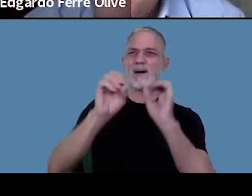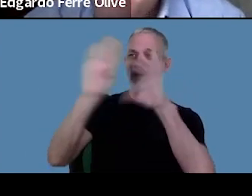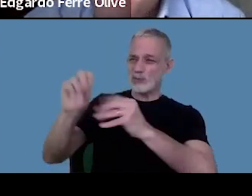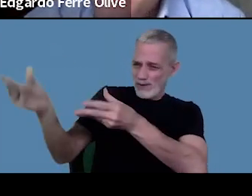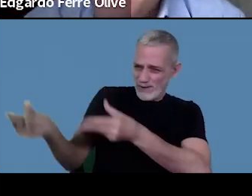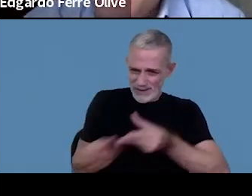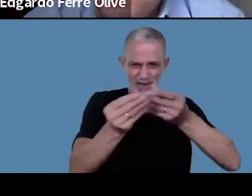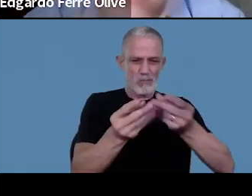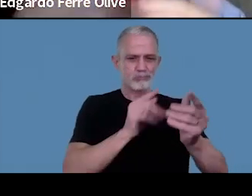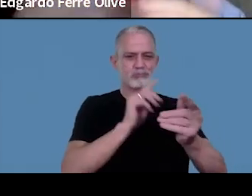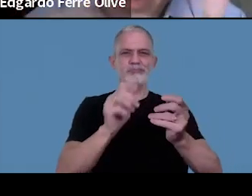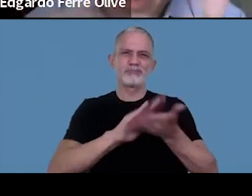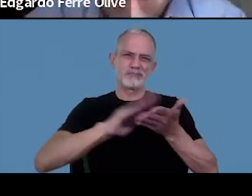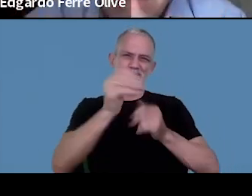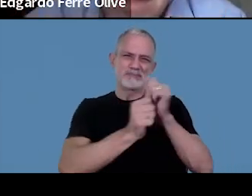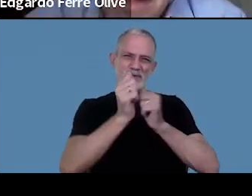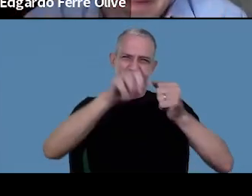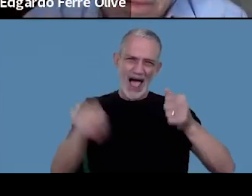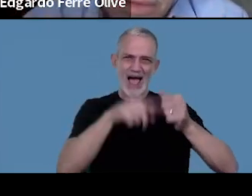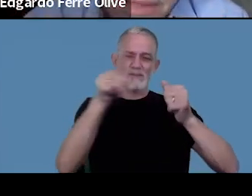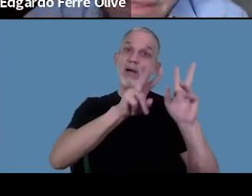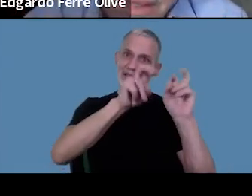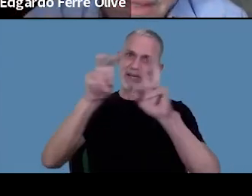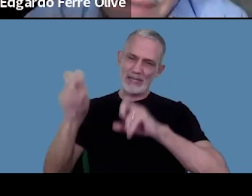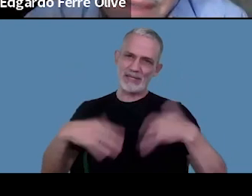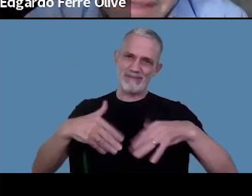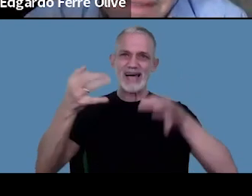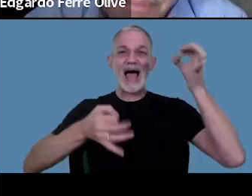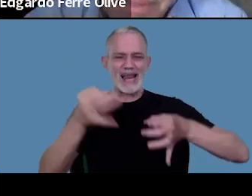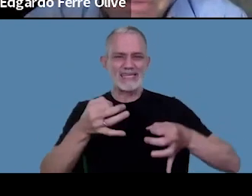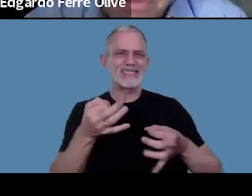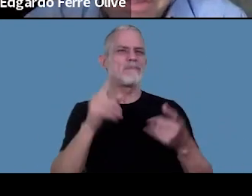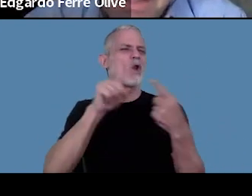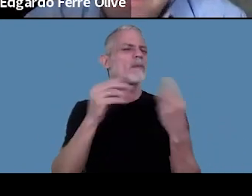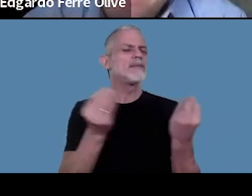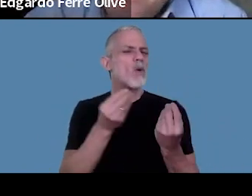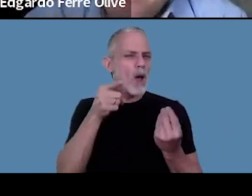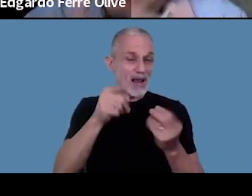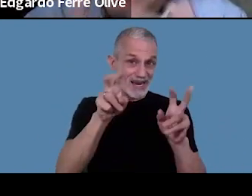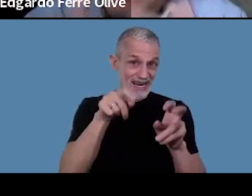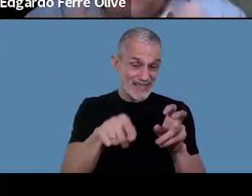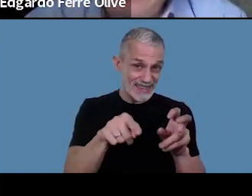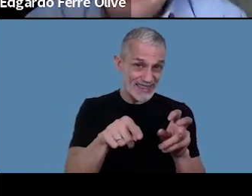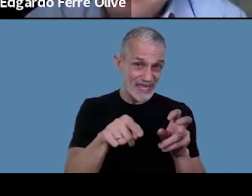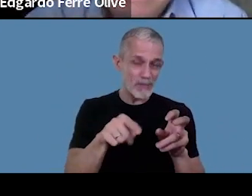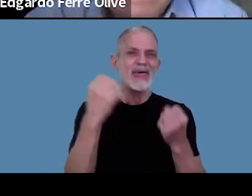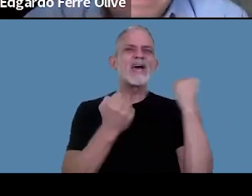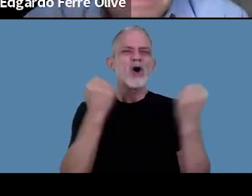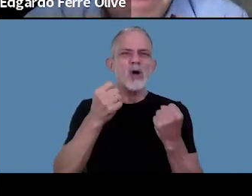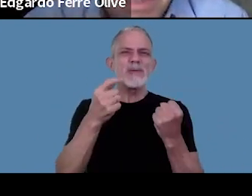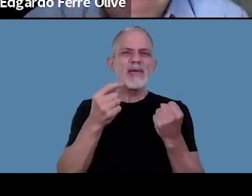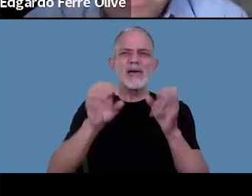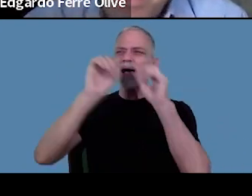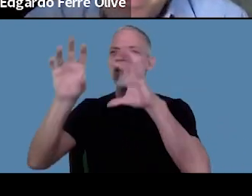su utilización. Acá hay muchos temas para analizar. Lo que se quiere hacer en este aspecto de economía y reutilización